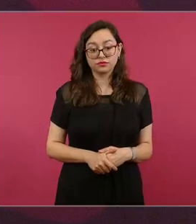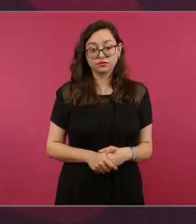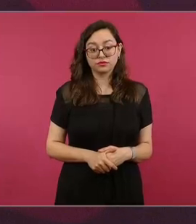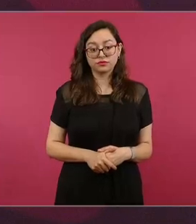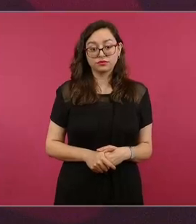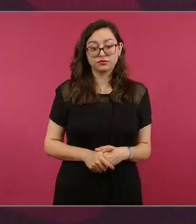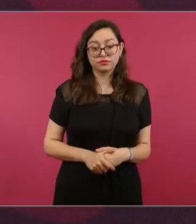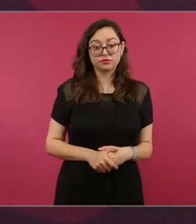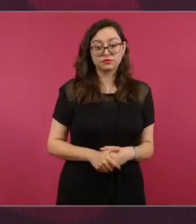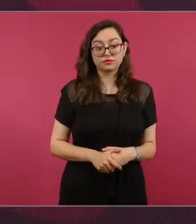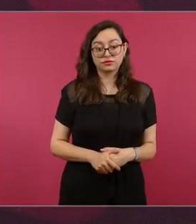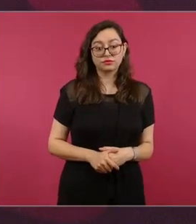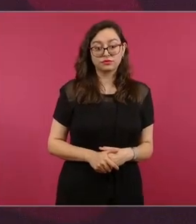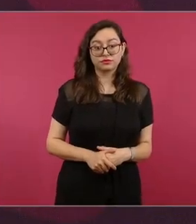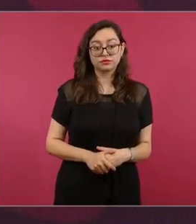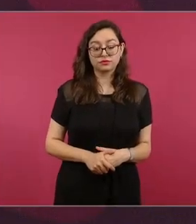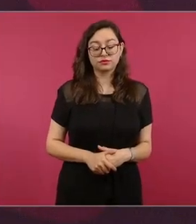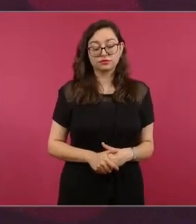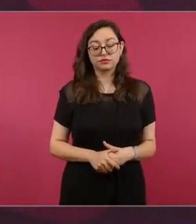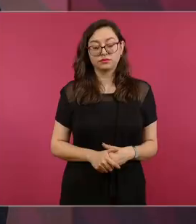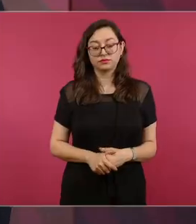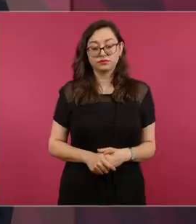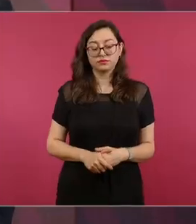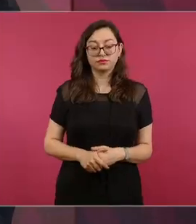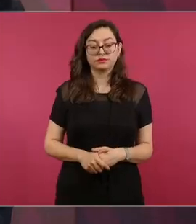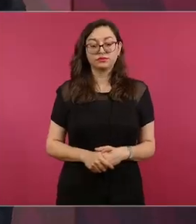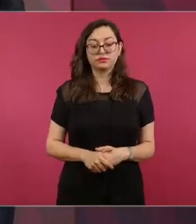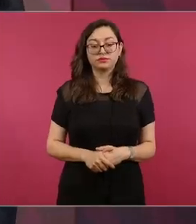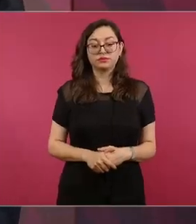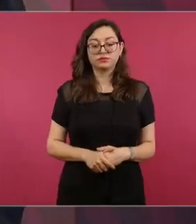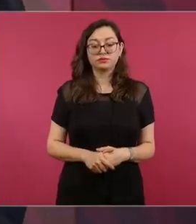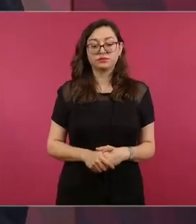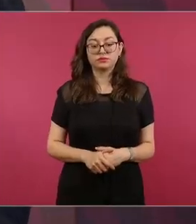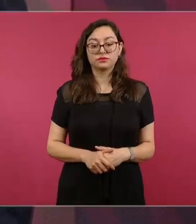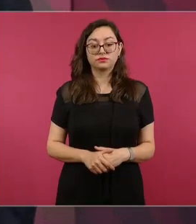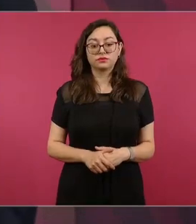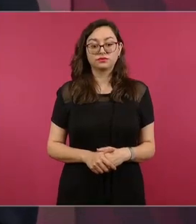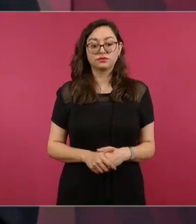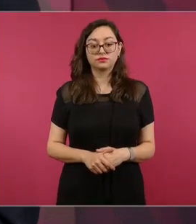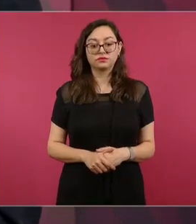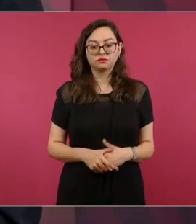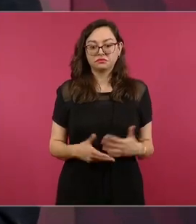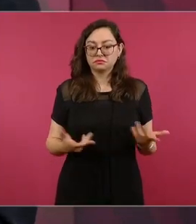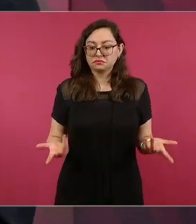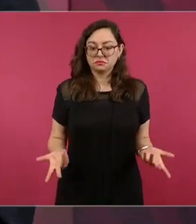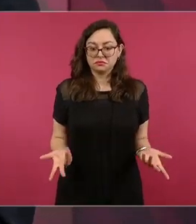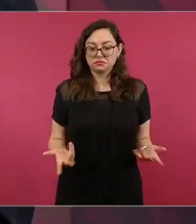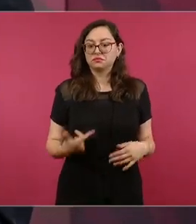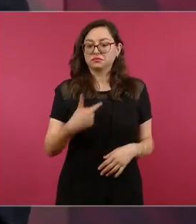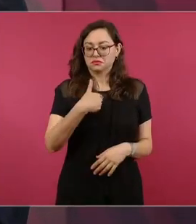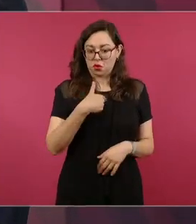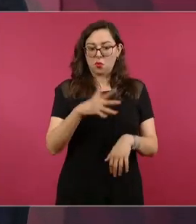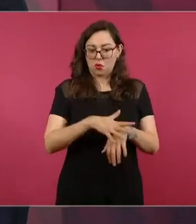mi intención en la entrevista es a ver que no les engañen